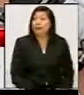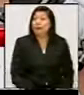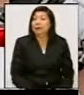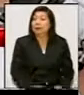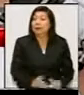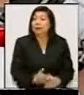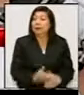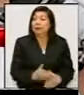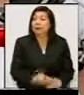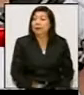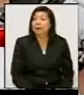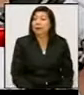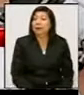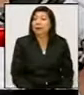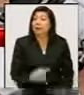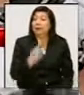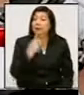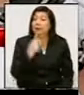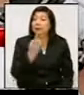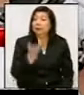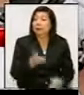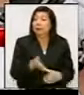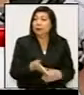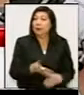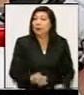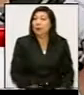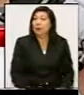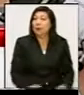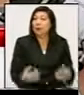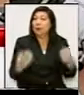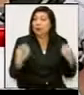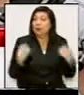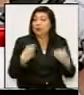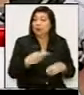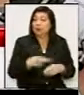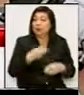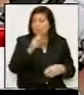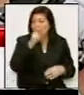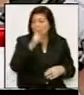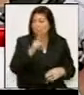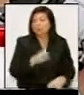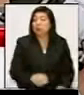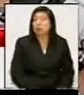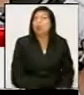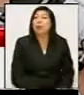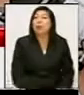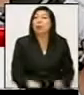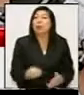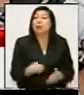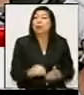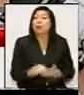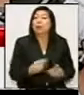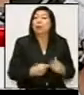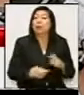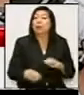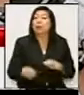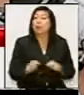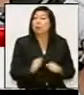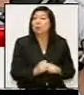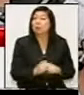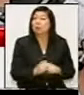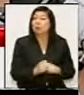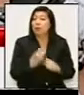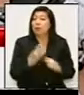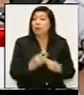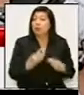vamos a informar también a través de la oficina regional en Cusco las acciones que venimos realizando sobre